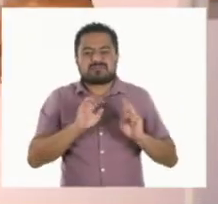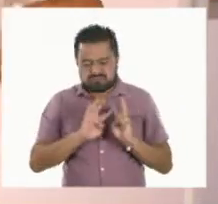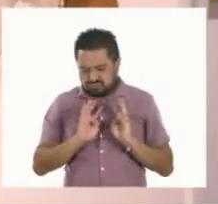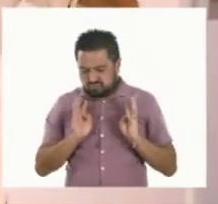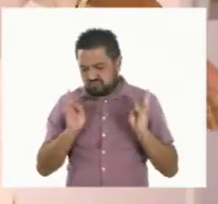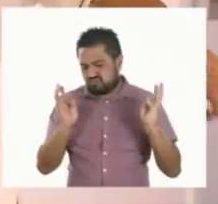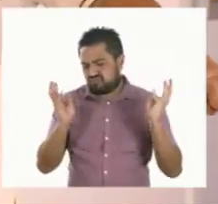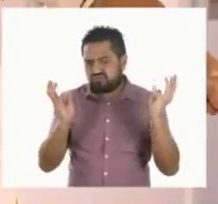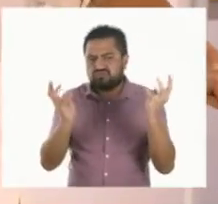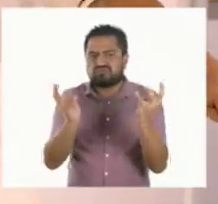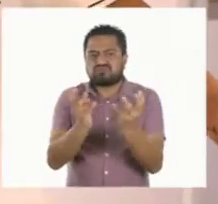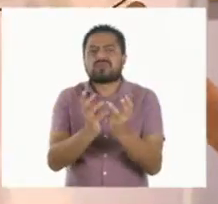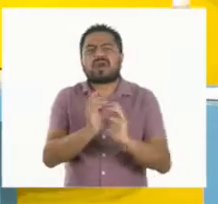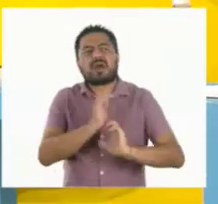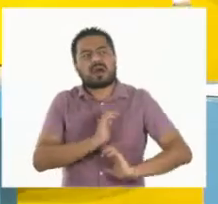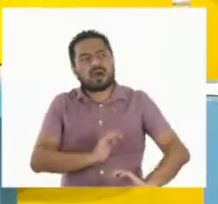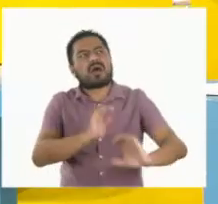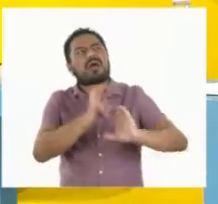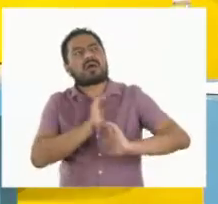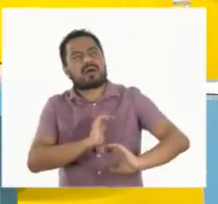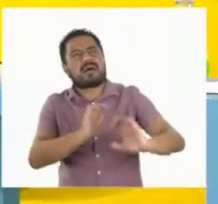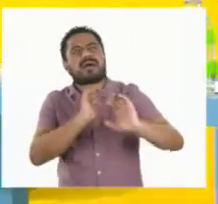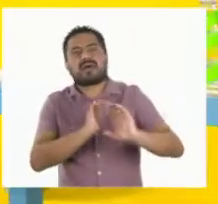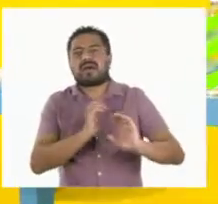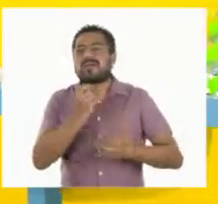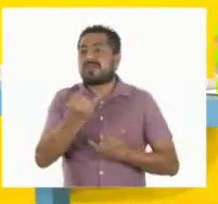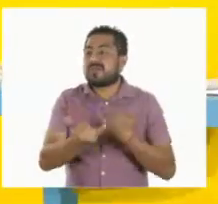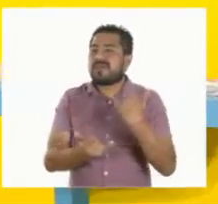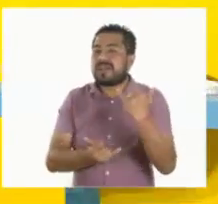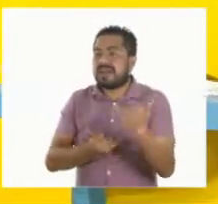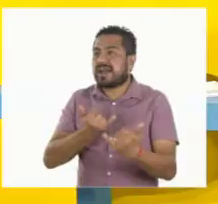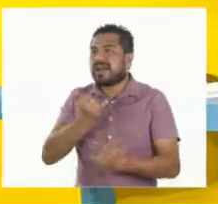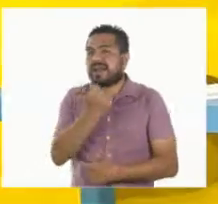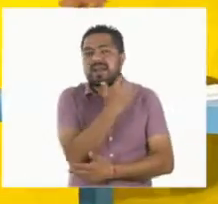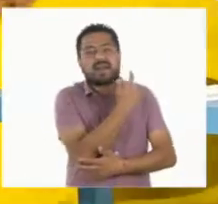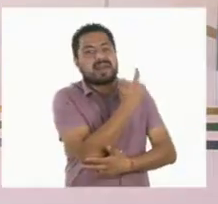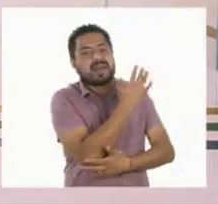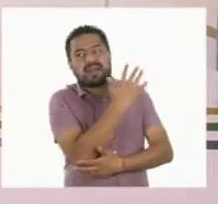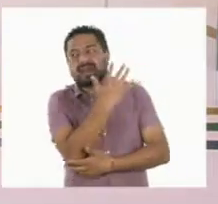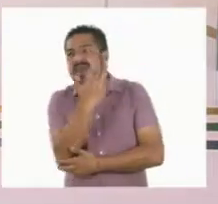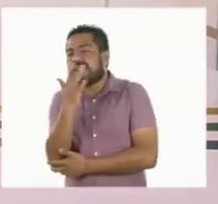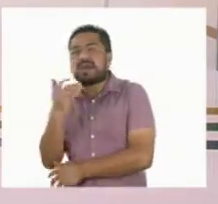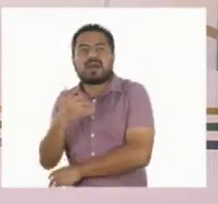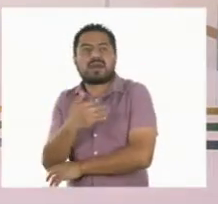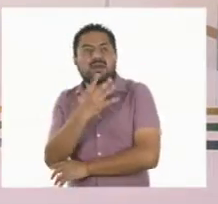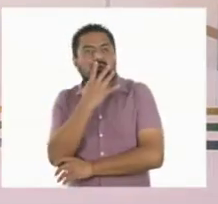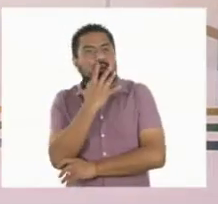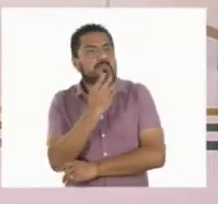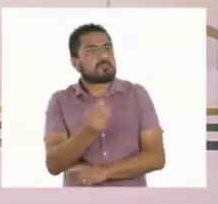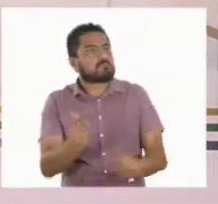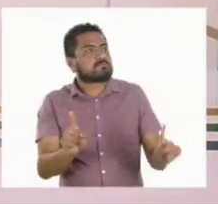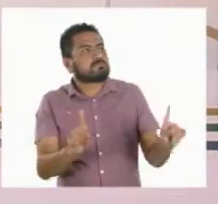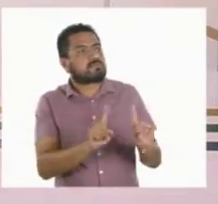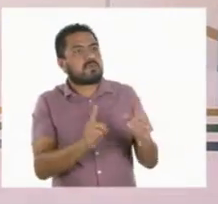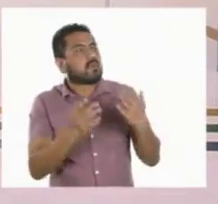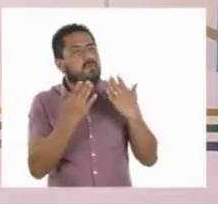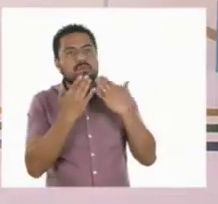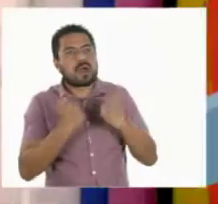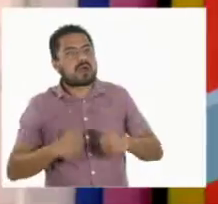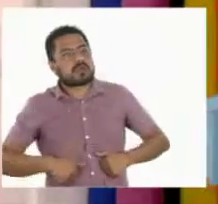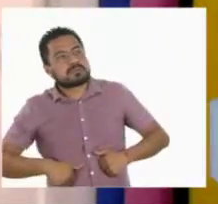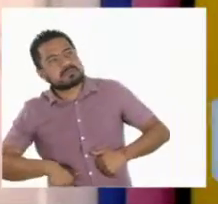mano, forman el círculo y van cantando. Jugaremos en el bosque. Mientras que el bosque